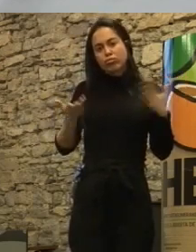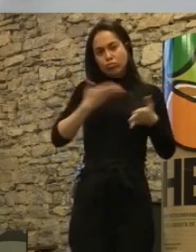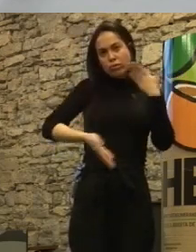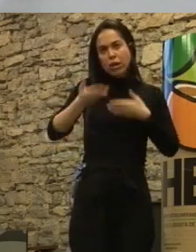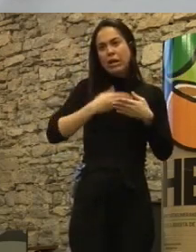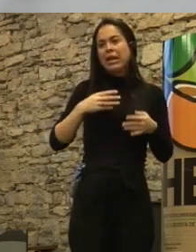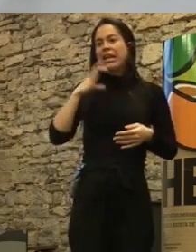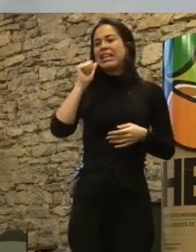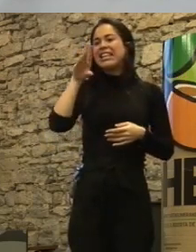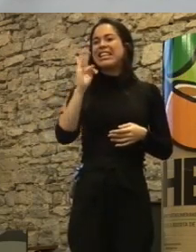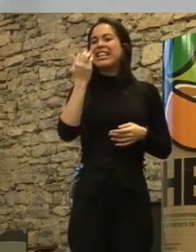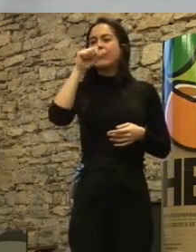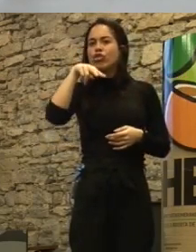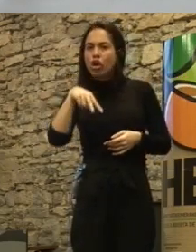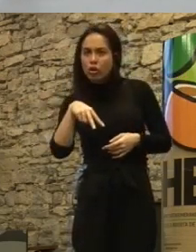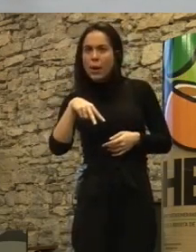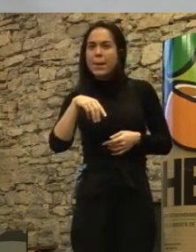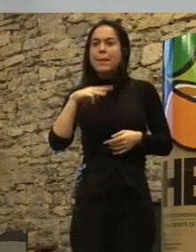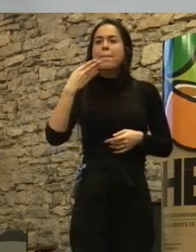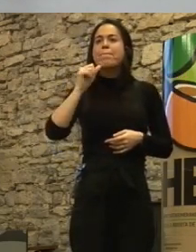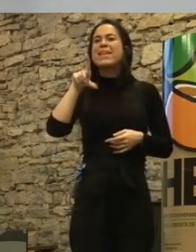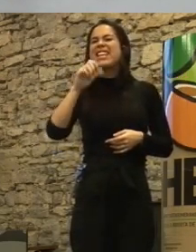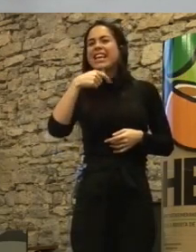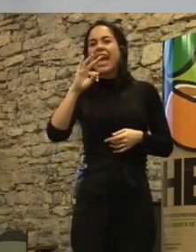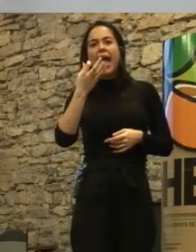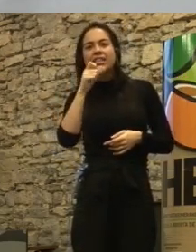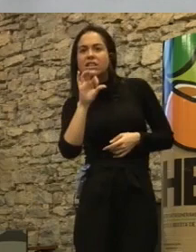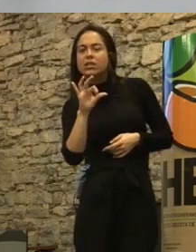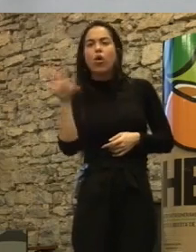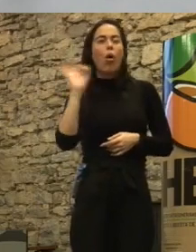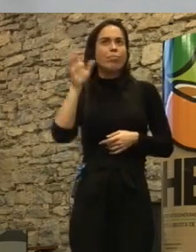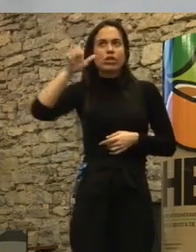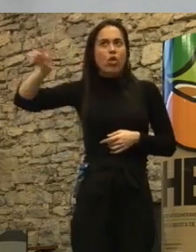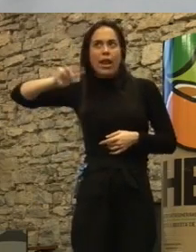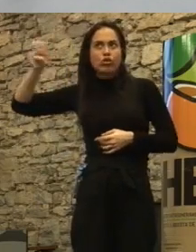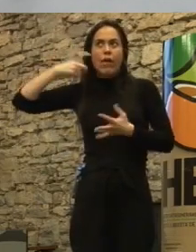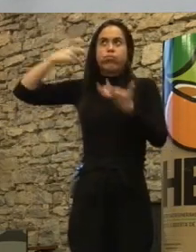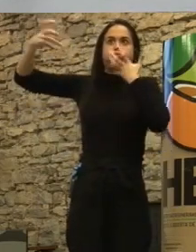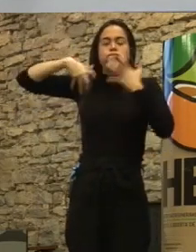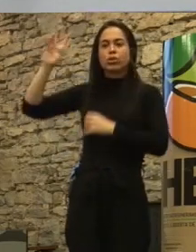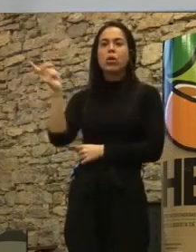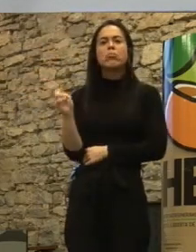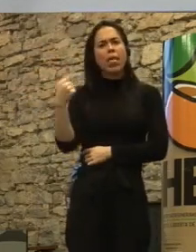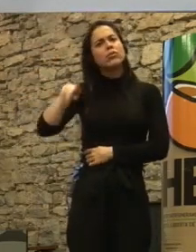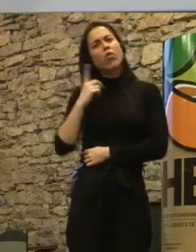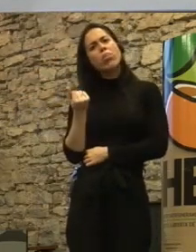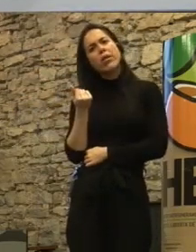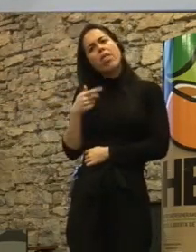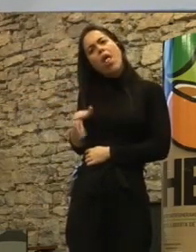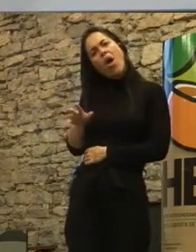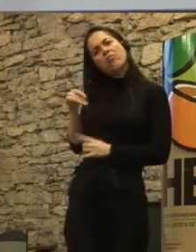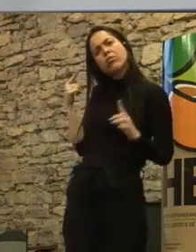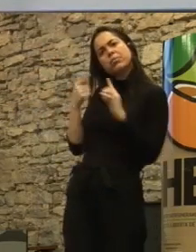de Clinton, con la de Bill Gates y con la de gente mucho menos famosa, pero que ha decidido invertir dinero para invertir